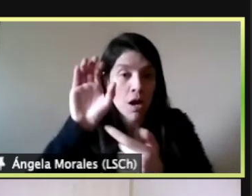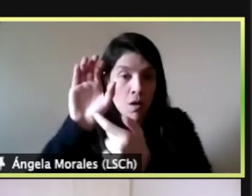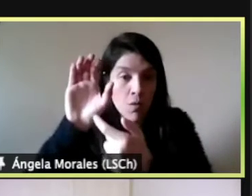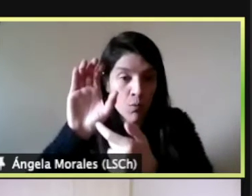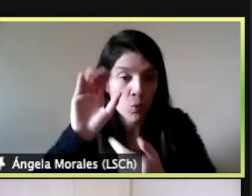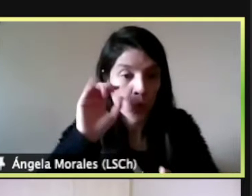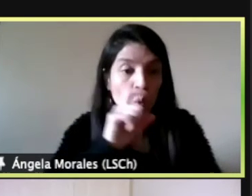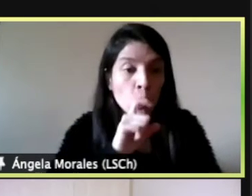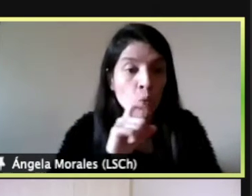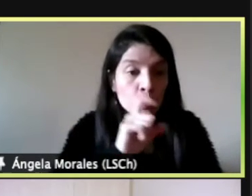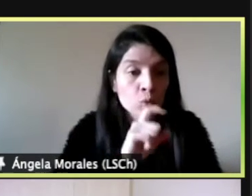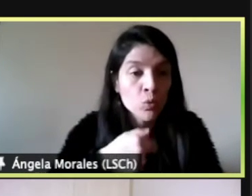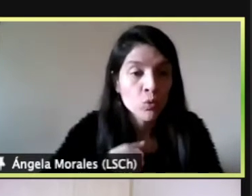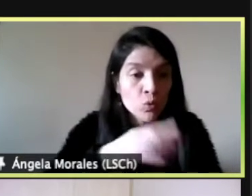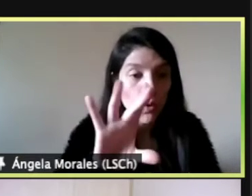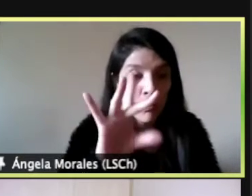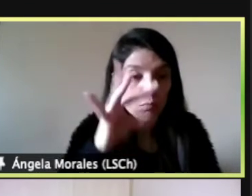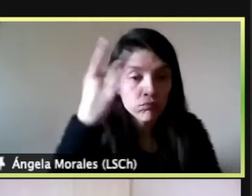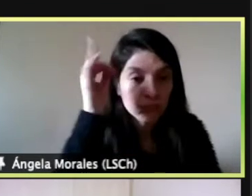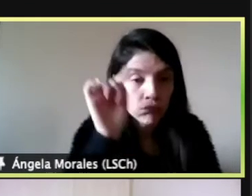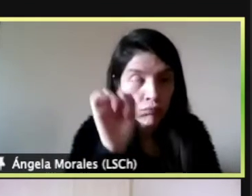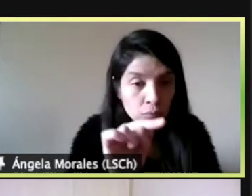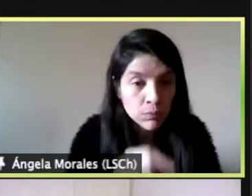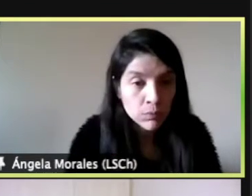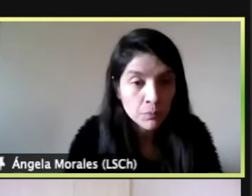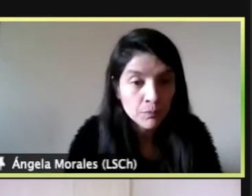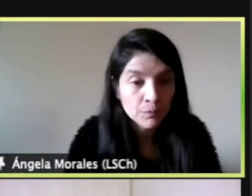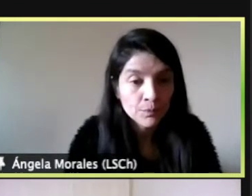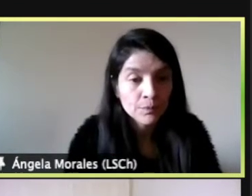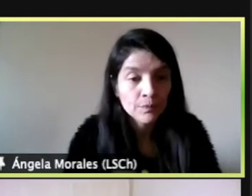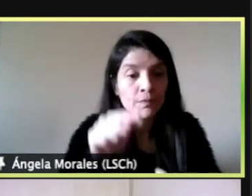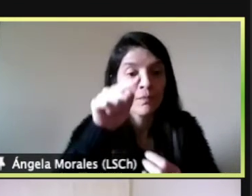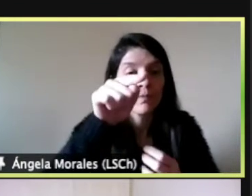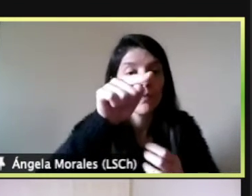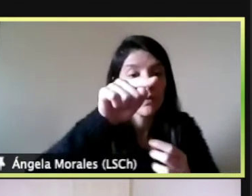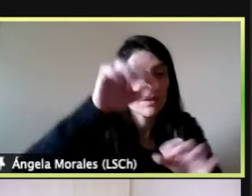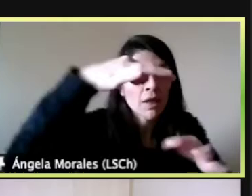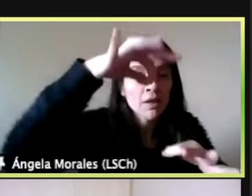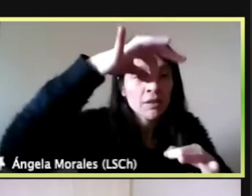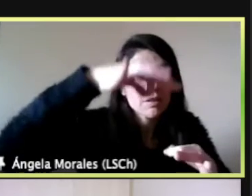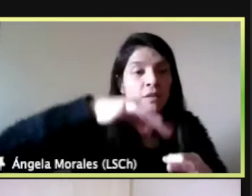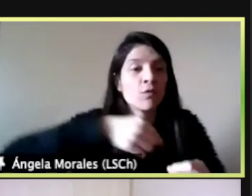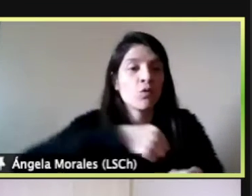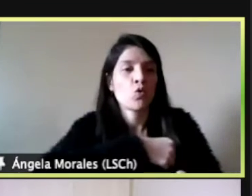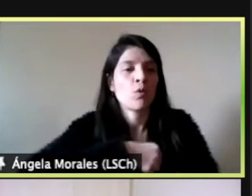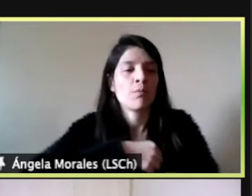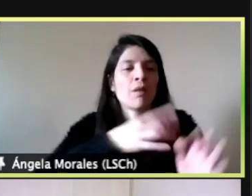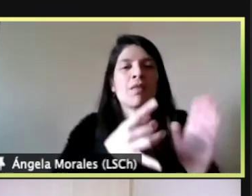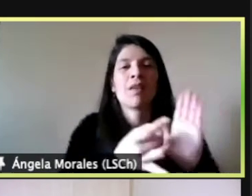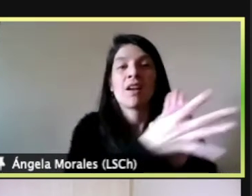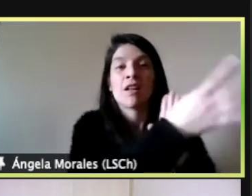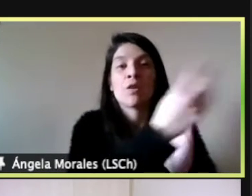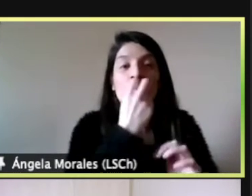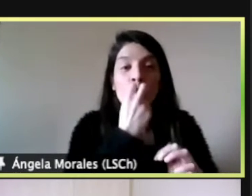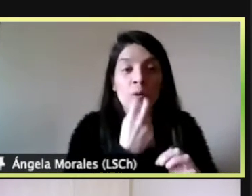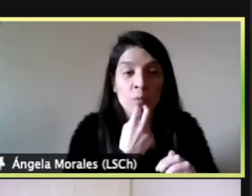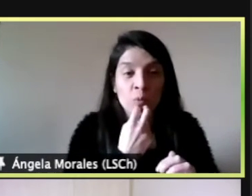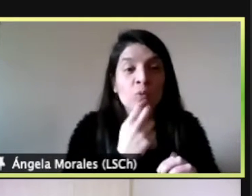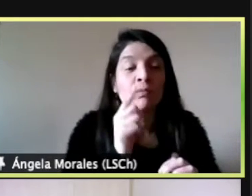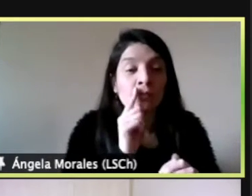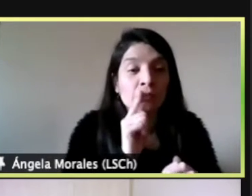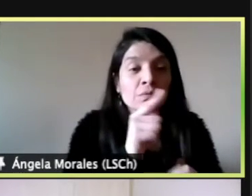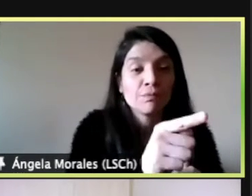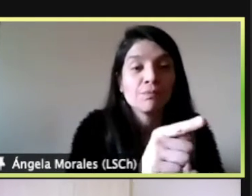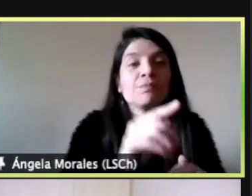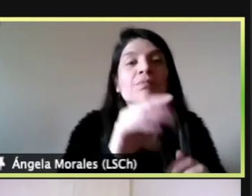esta, este archivo que se llama Delitos Puerto Montt y está en formato de Excel. O sea,